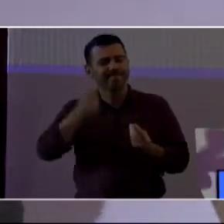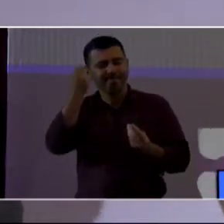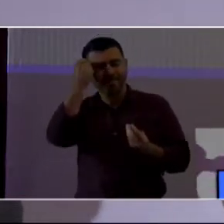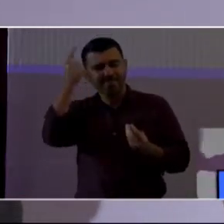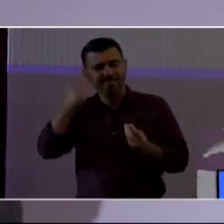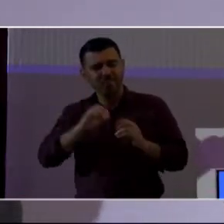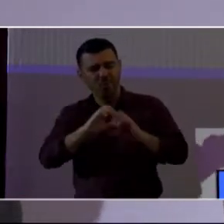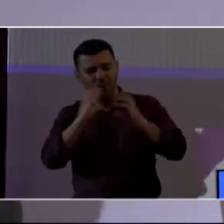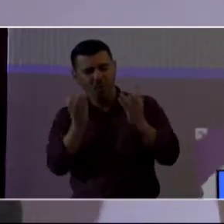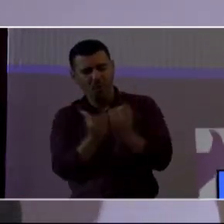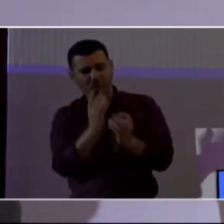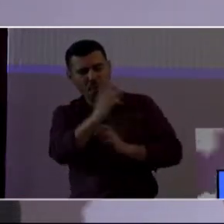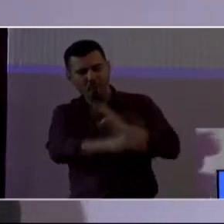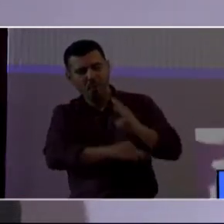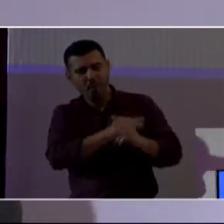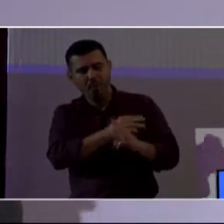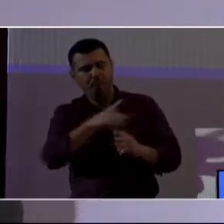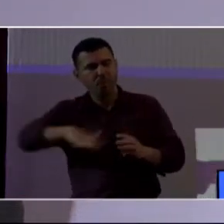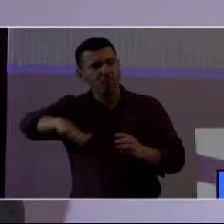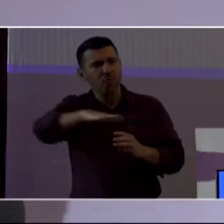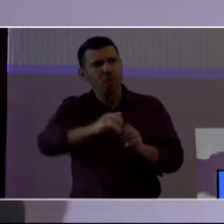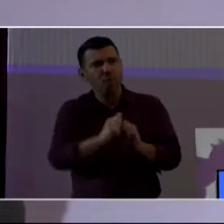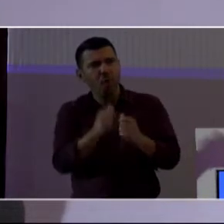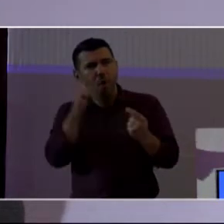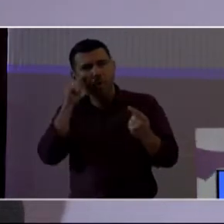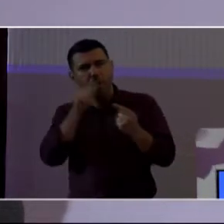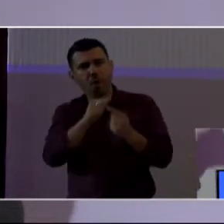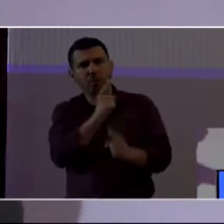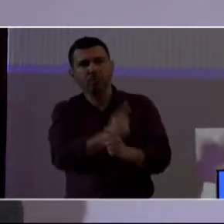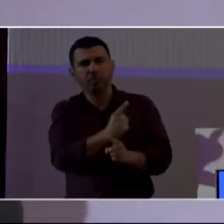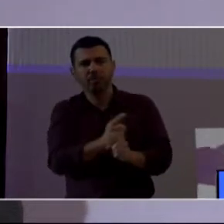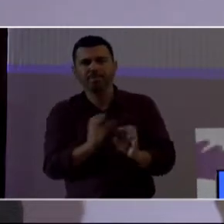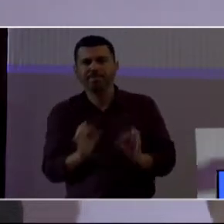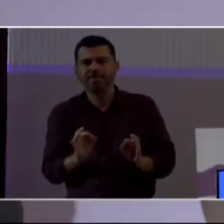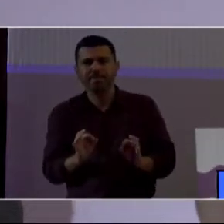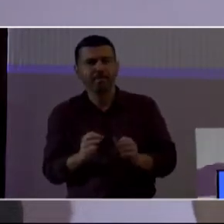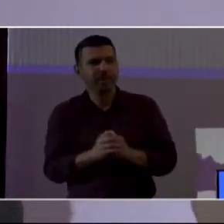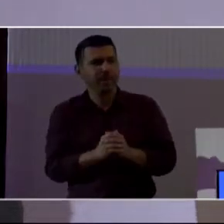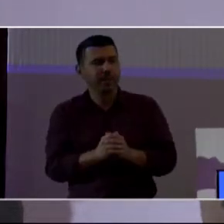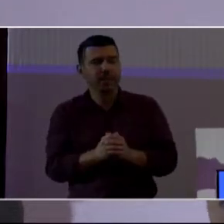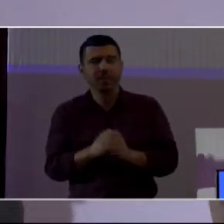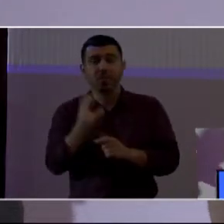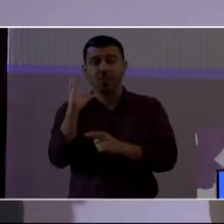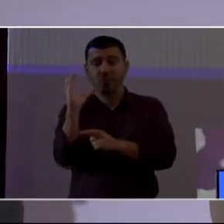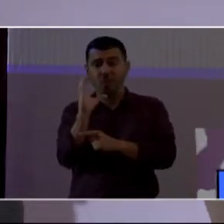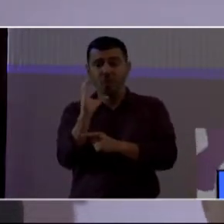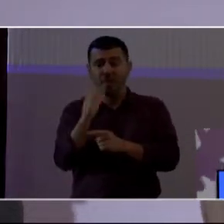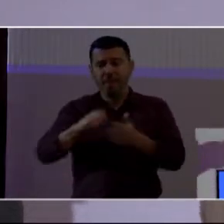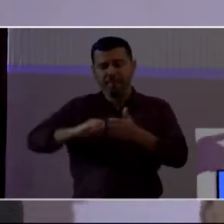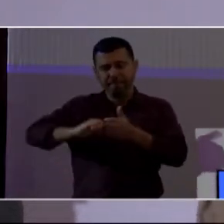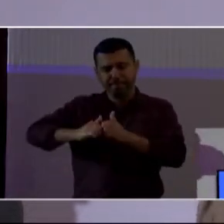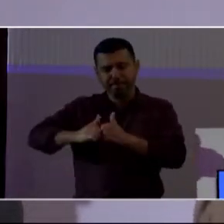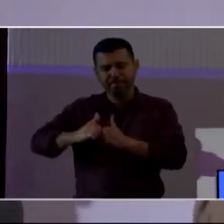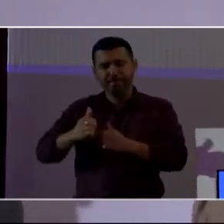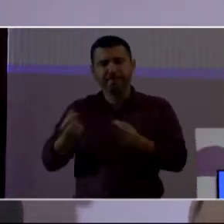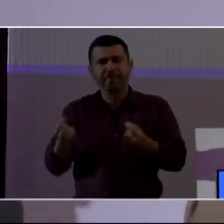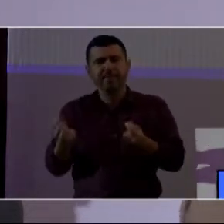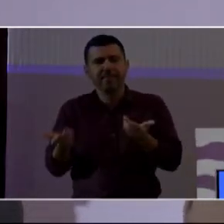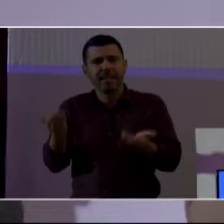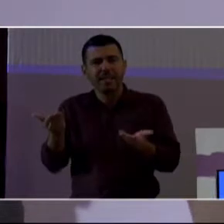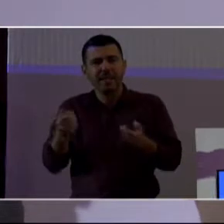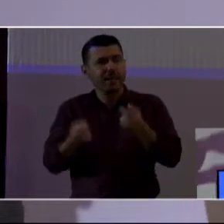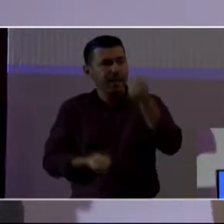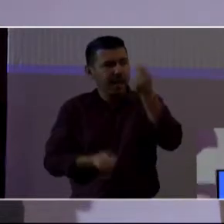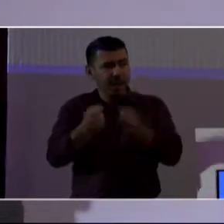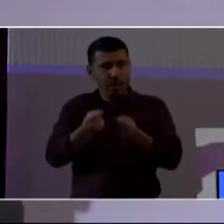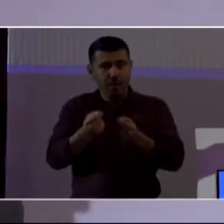territorial. Creo que una de las grandes falencias que tiene hoy la economía en Colombia y en el mundo es que no entendemos lo que es la